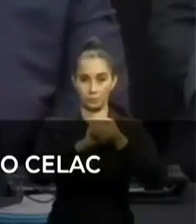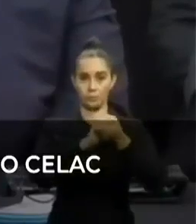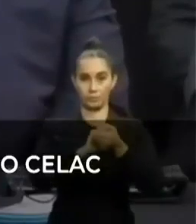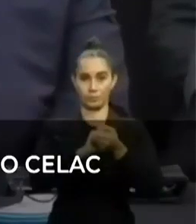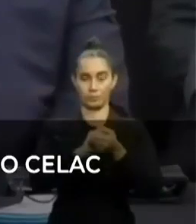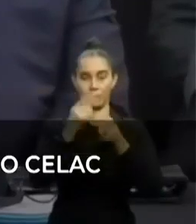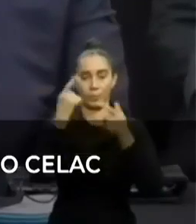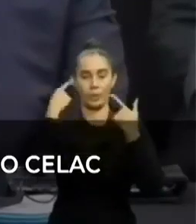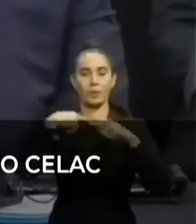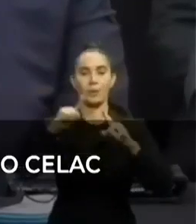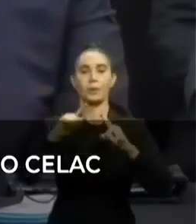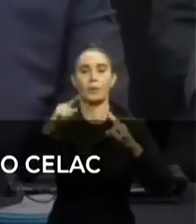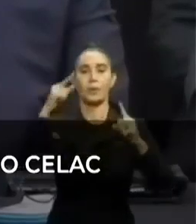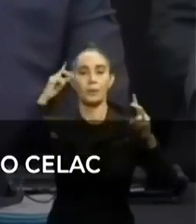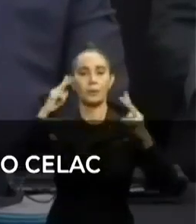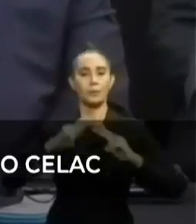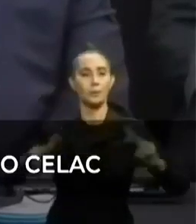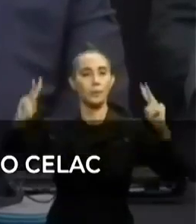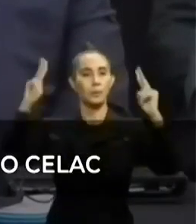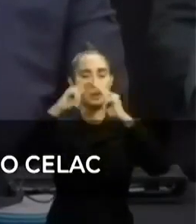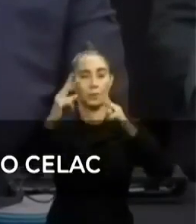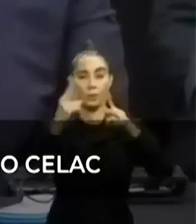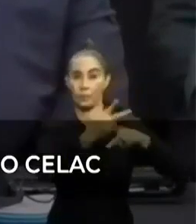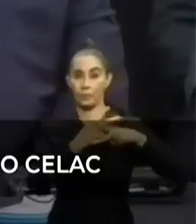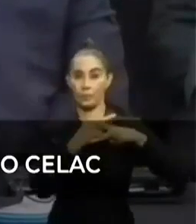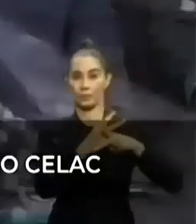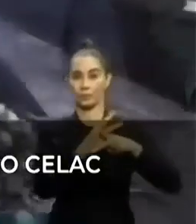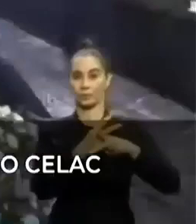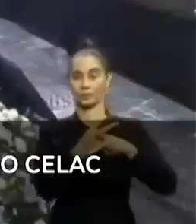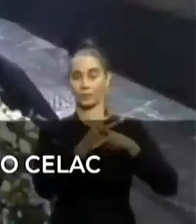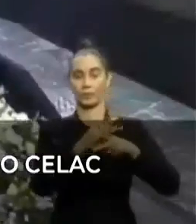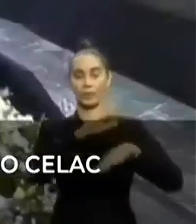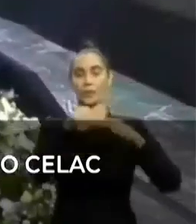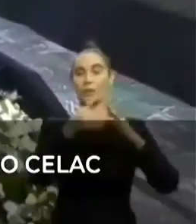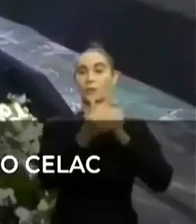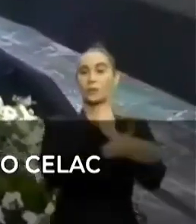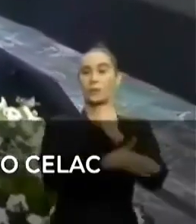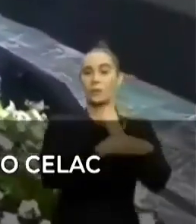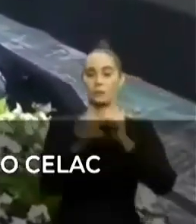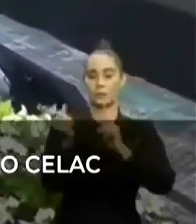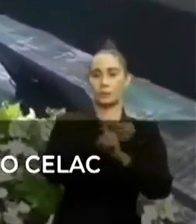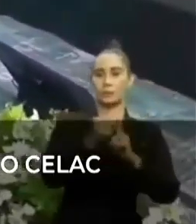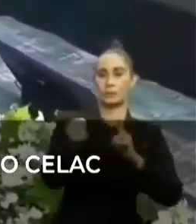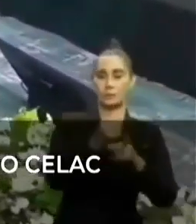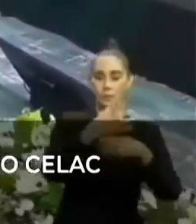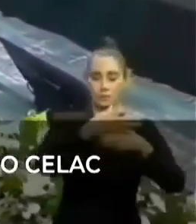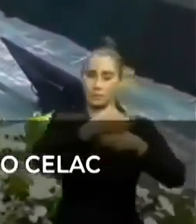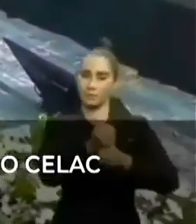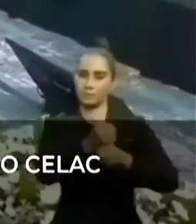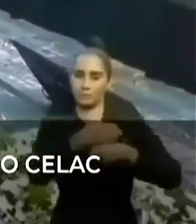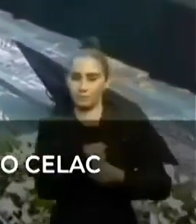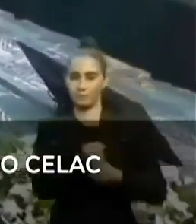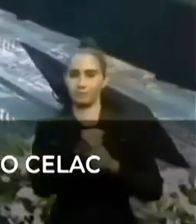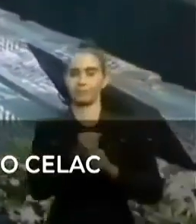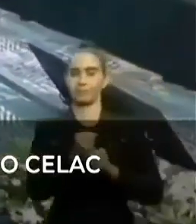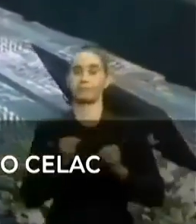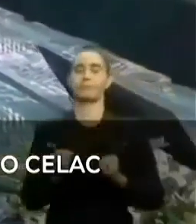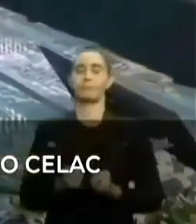defender nuestros principios y valores y para proteger a nuestros pueblos de la violencia, de la opresión y de la